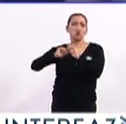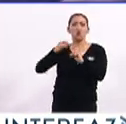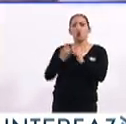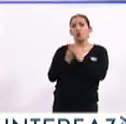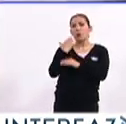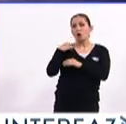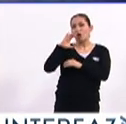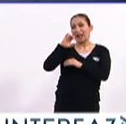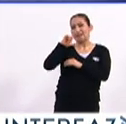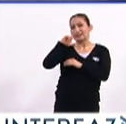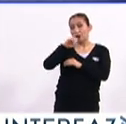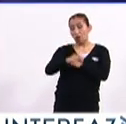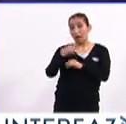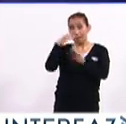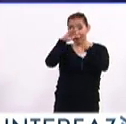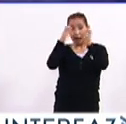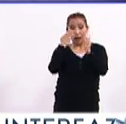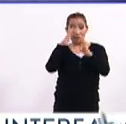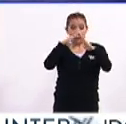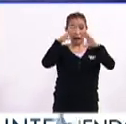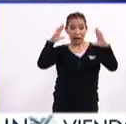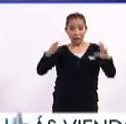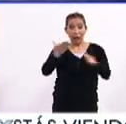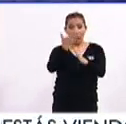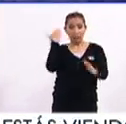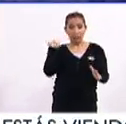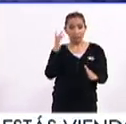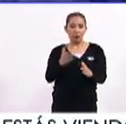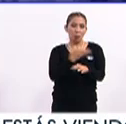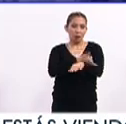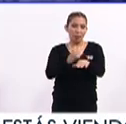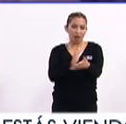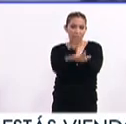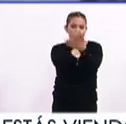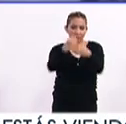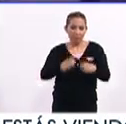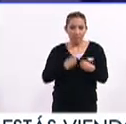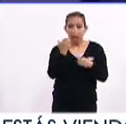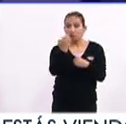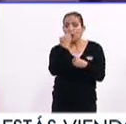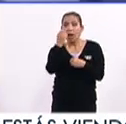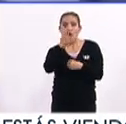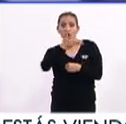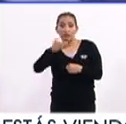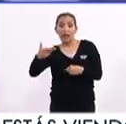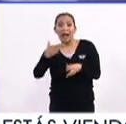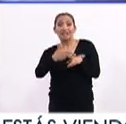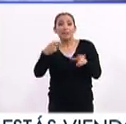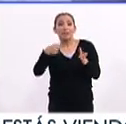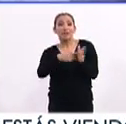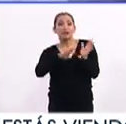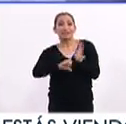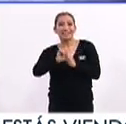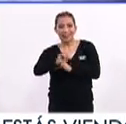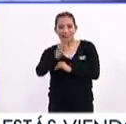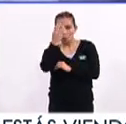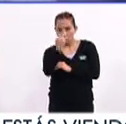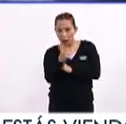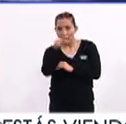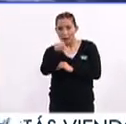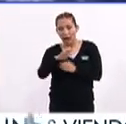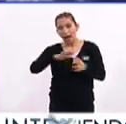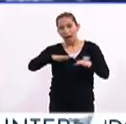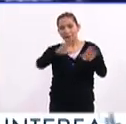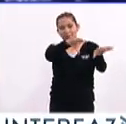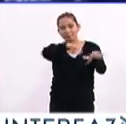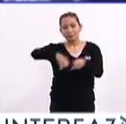neoclásico. La mansión funcionó como residencia familiar, escuela y hotel hasta 1969, que